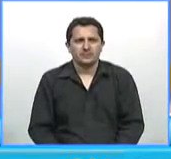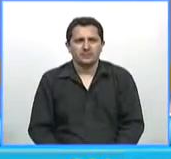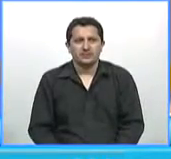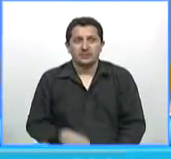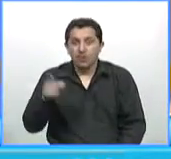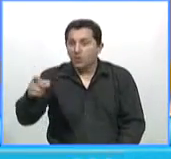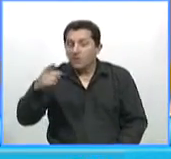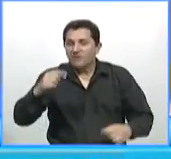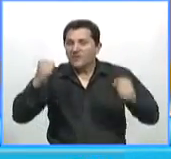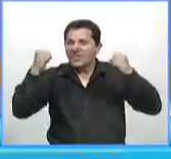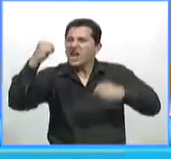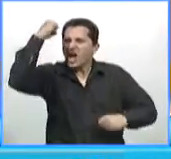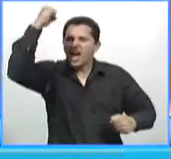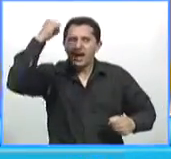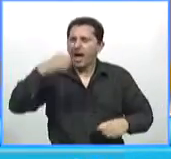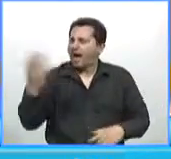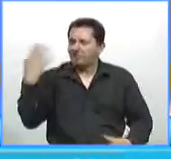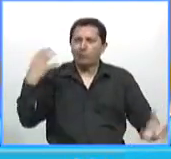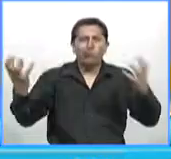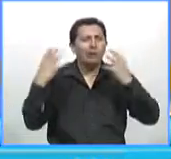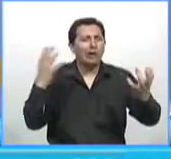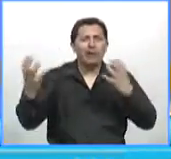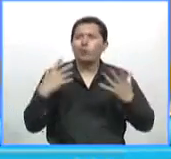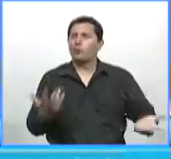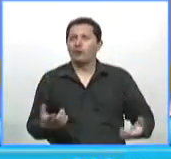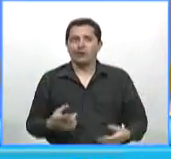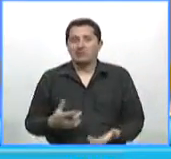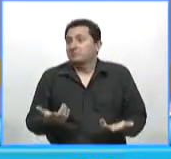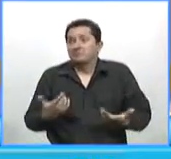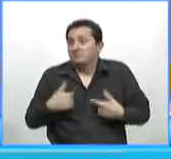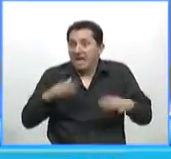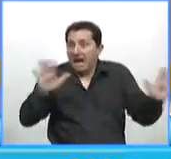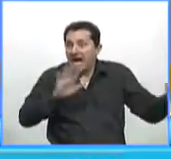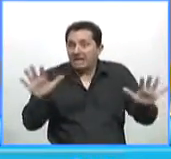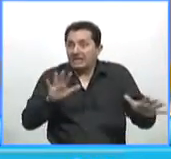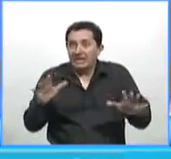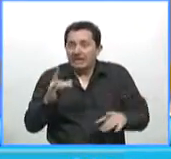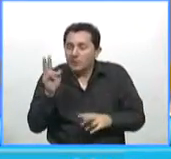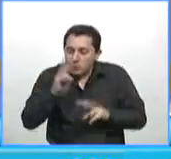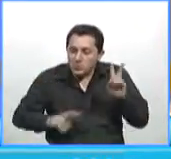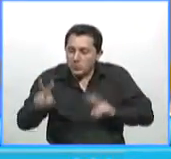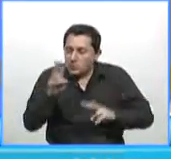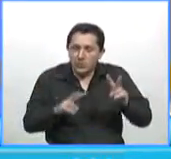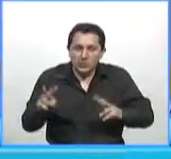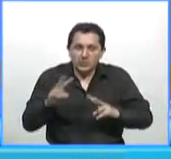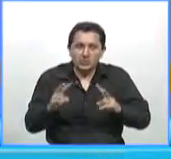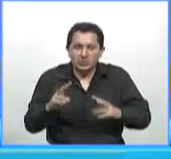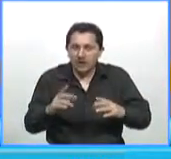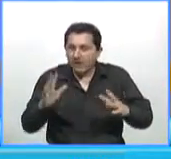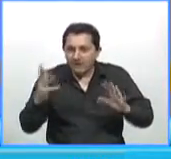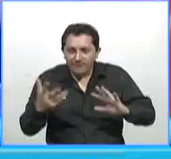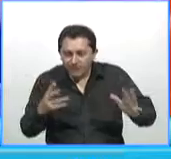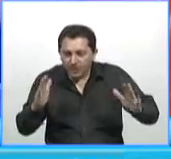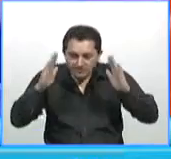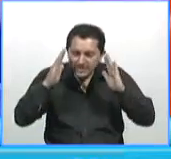el festejo ese del puño, antes me cargaba, ¿viste? Es algo que uno a veces, los arqueros, como vamos buscando tips para poner la atención